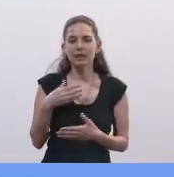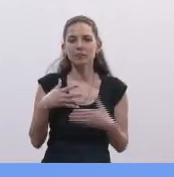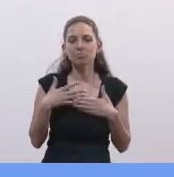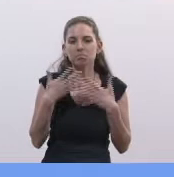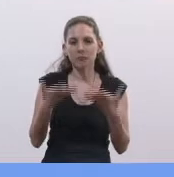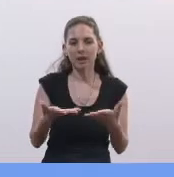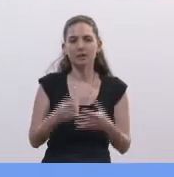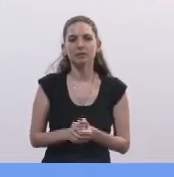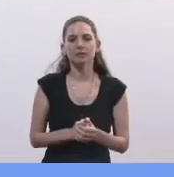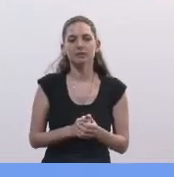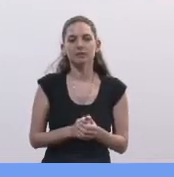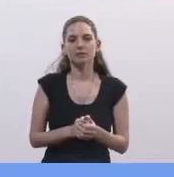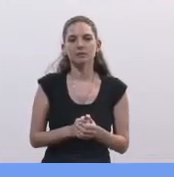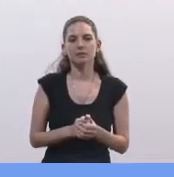aludido